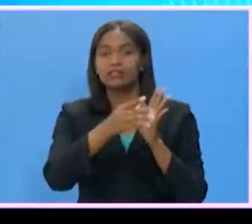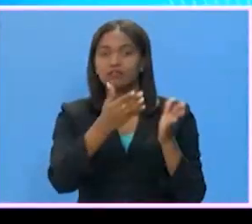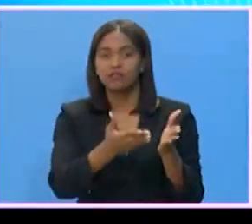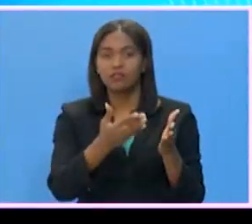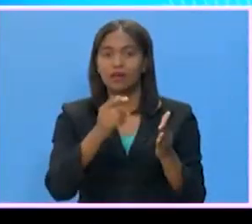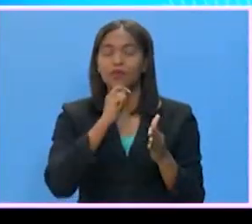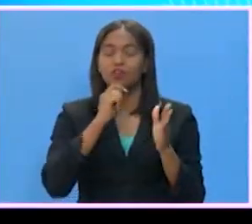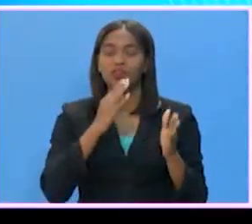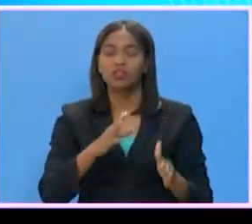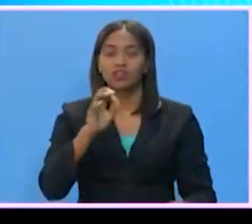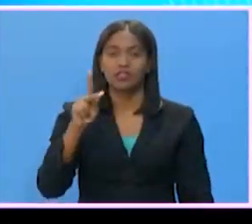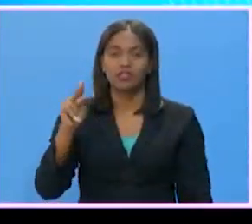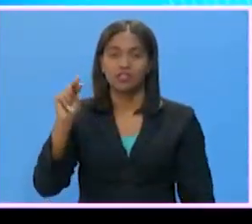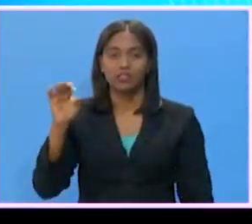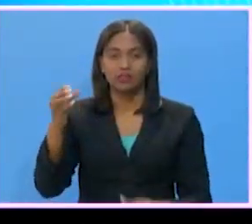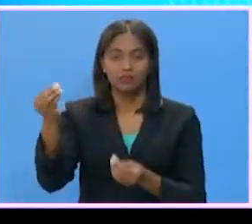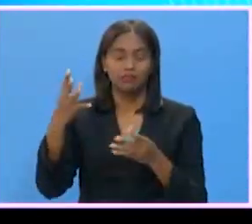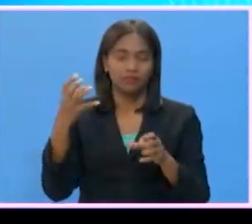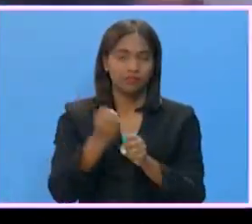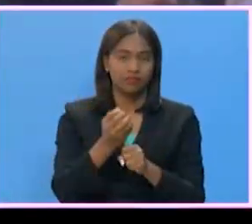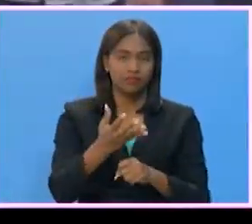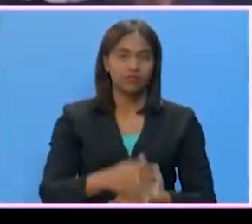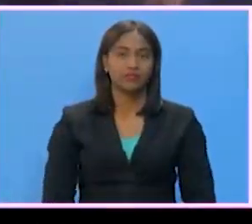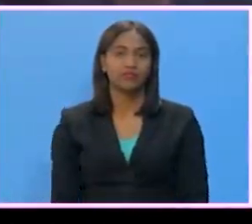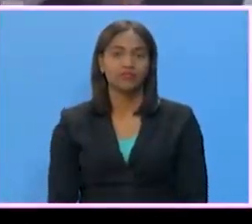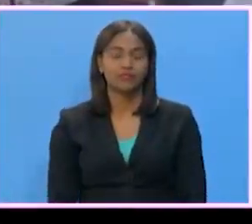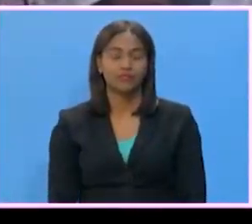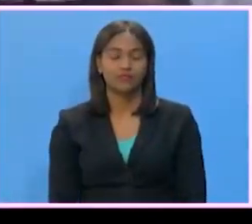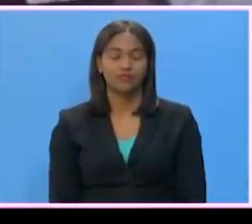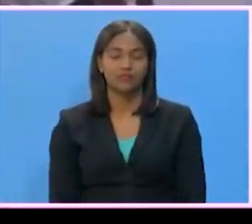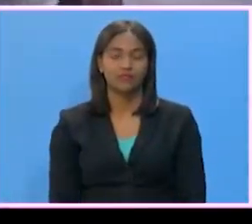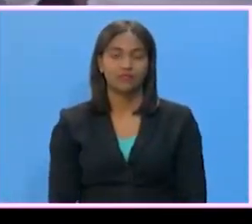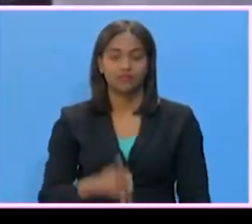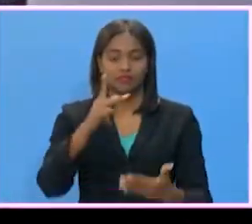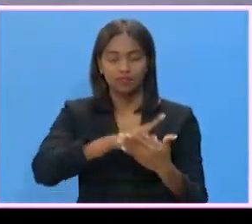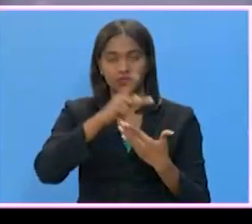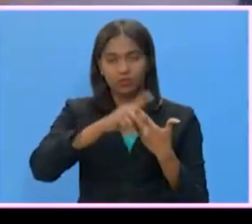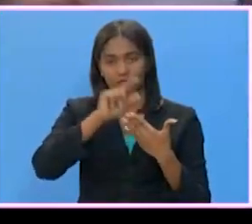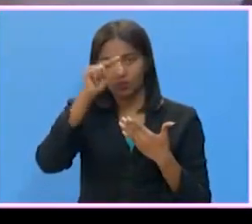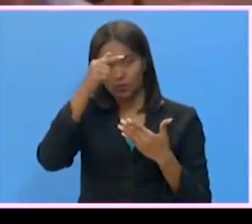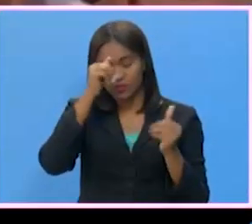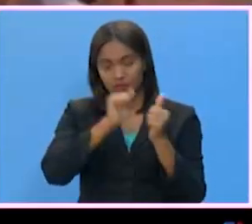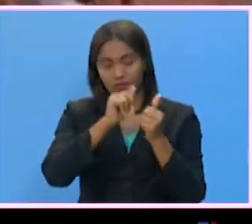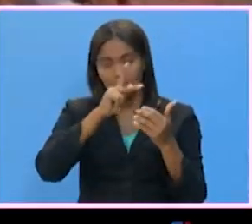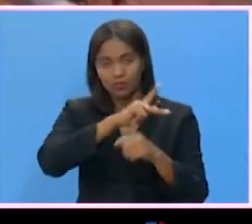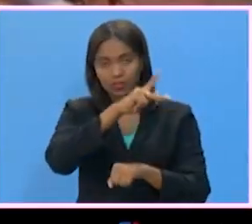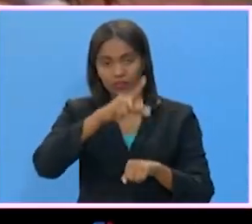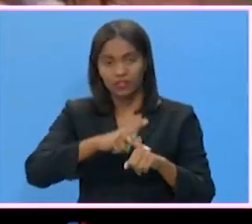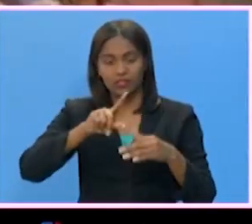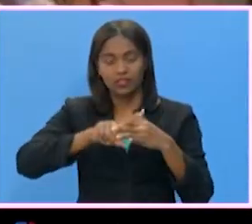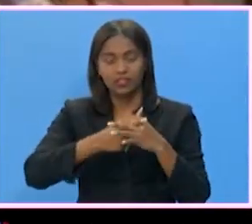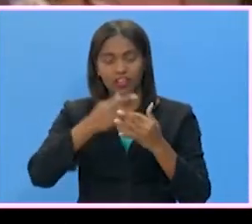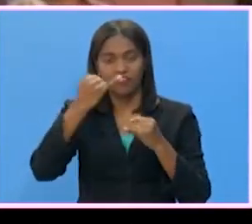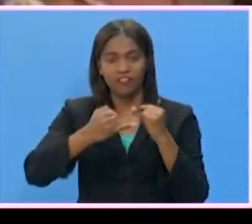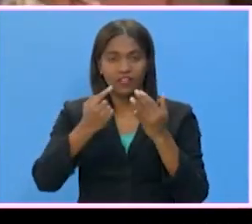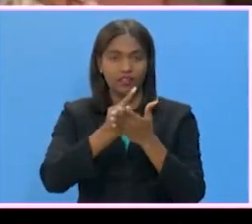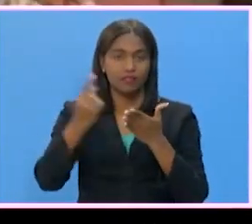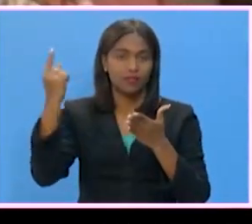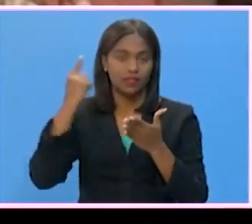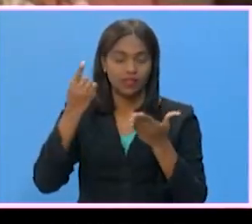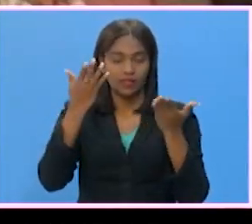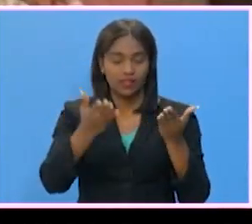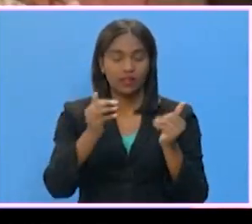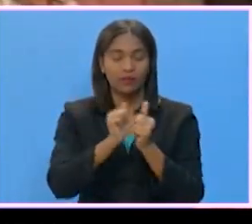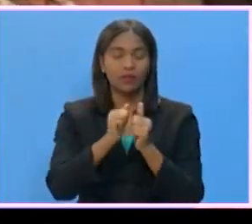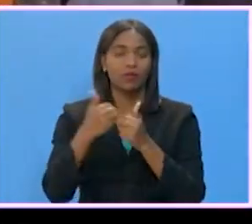La periodista Caterine Sánchez nos cuenta. El programa El Gobierno en las Provincias inició este fin de semana con gran impacto a